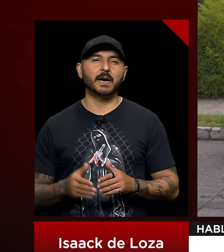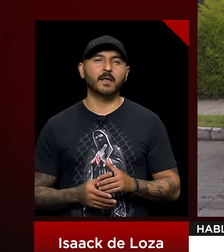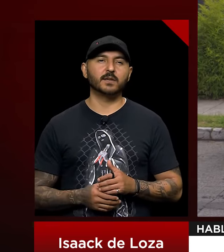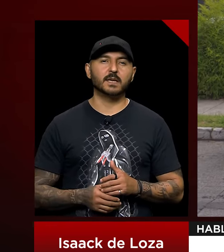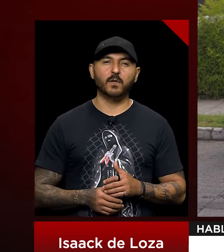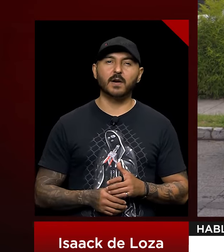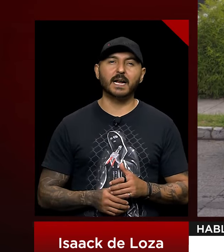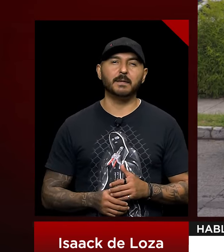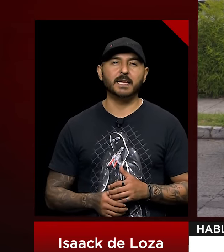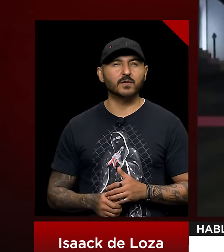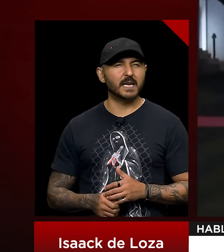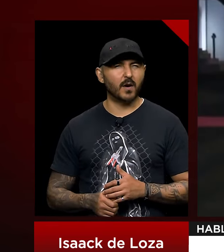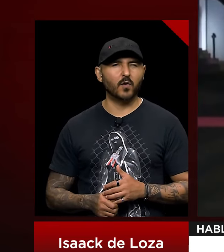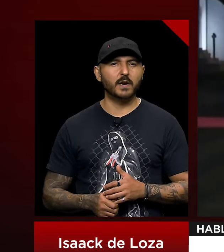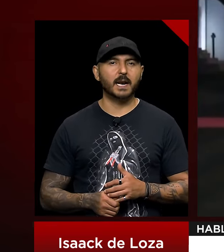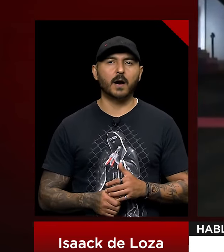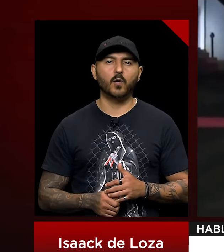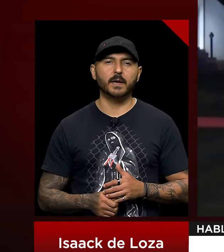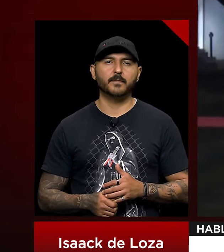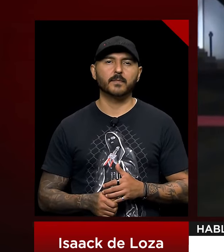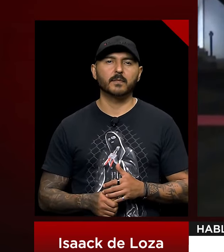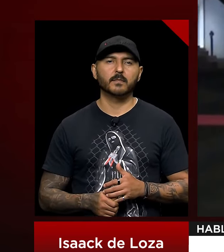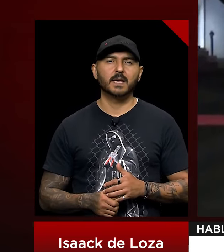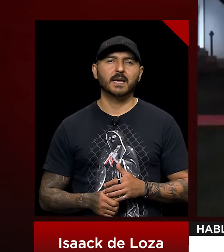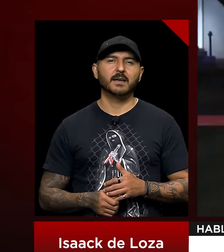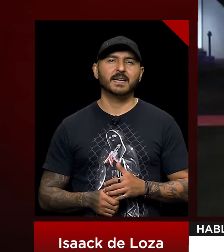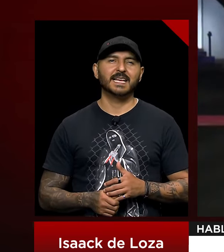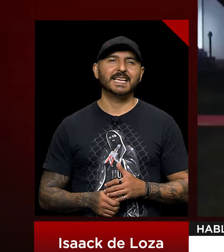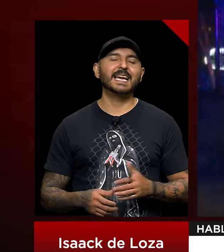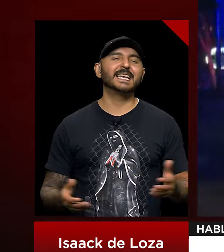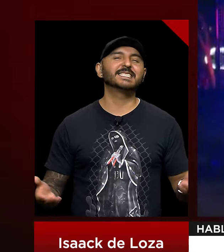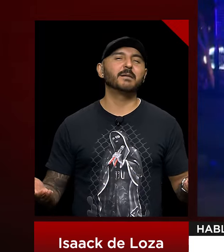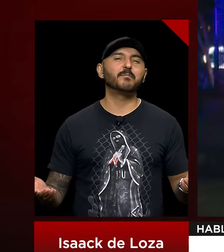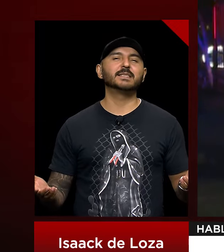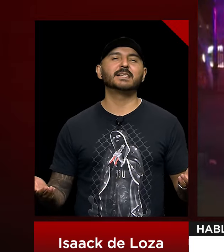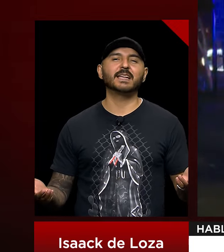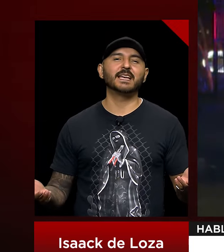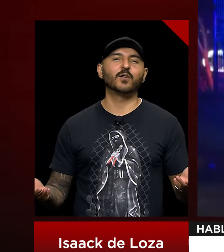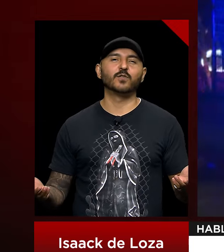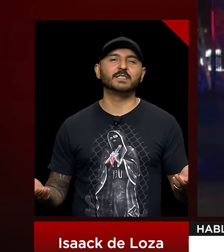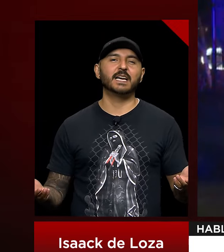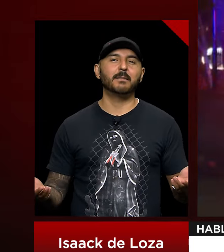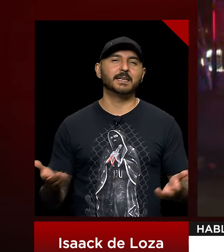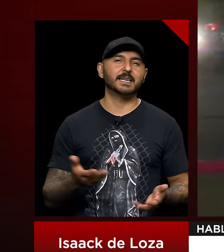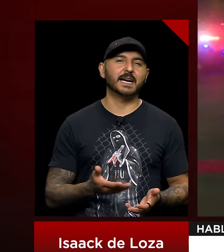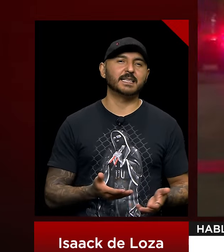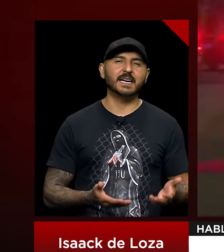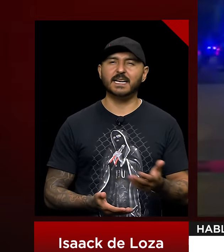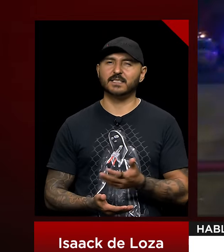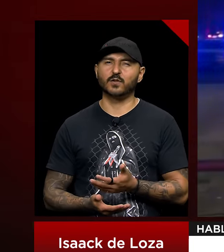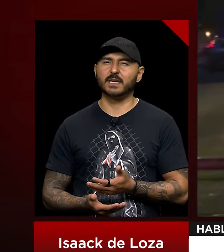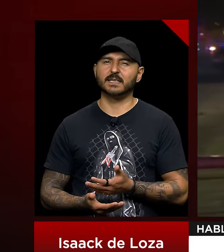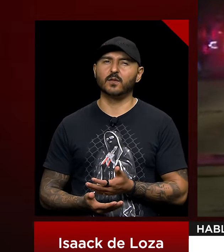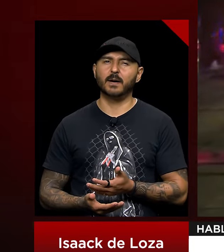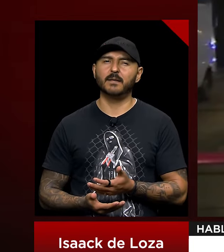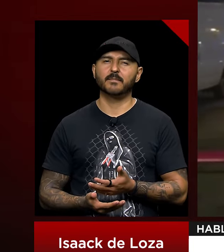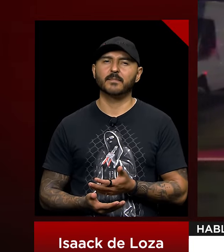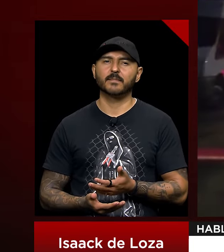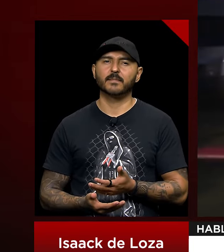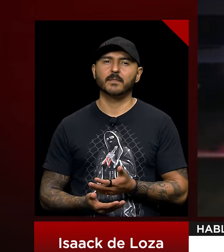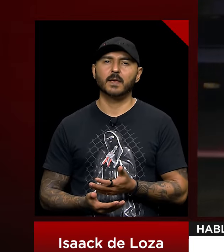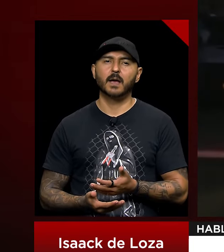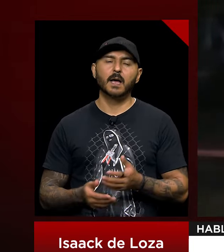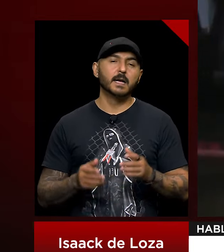11 trabajadores que fueron acribillados en la colonia La Jauja? ¿Qué crees que va a pensar quien conocía a Vanessa Gaitán y Aristóteles Sandoval?